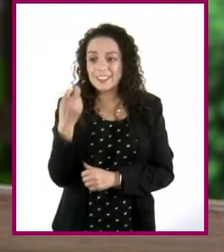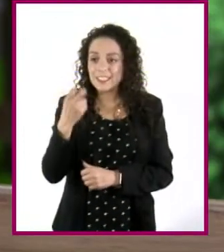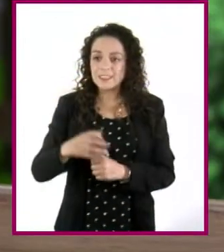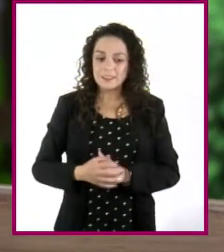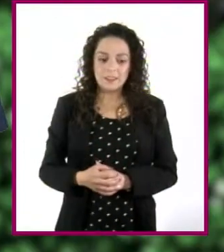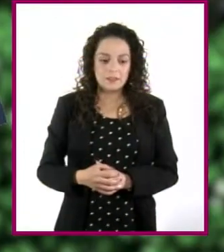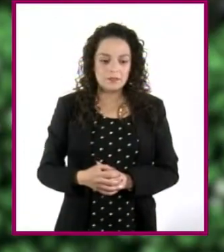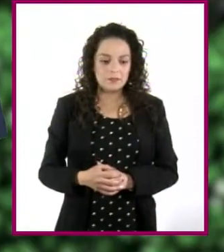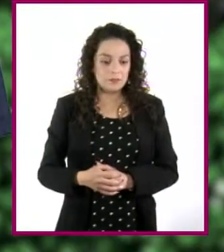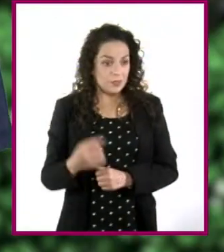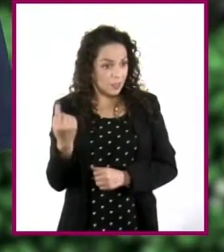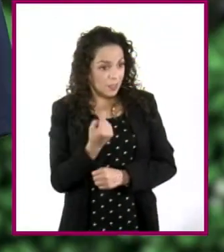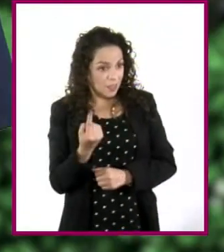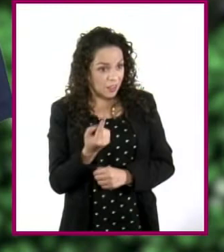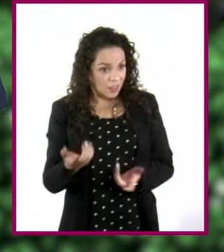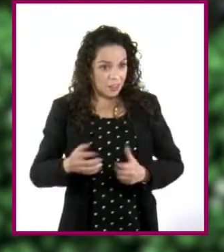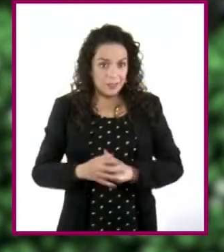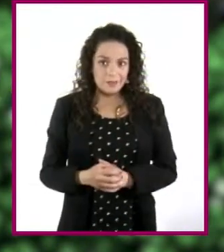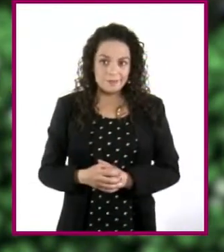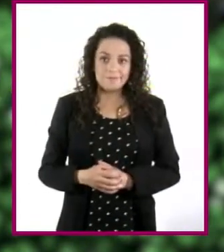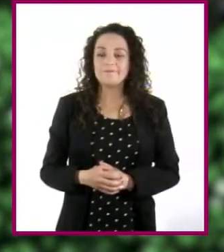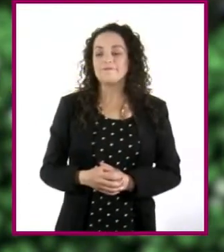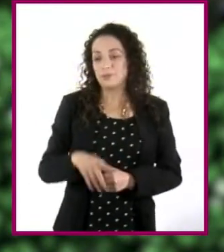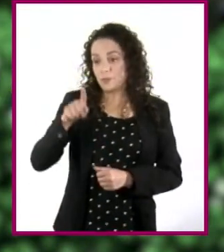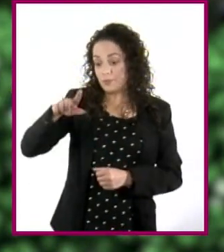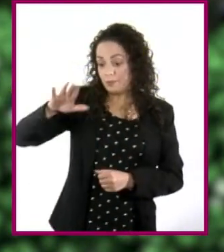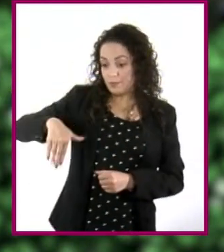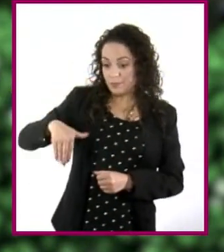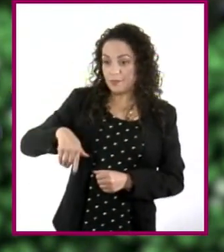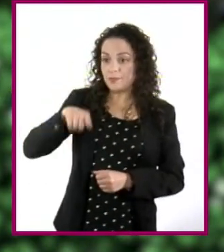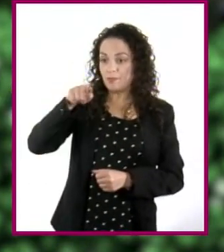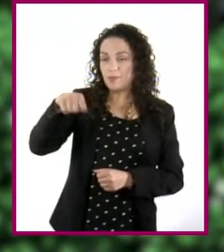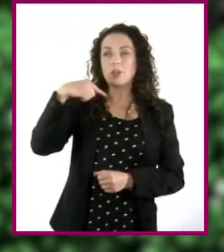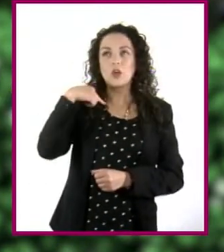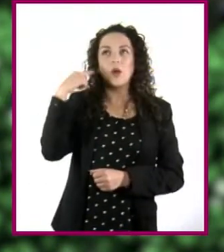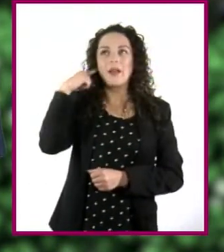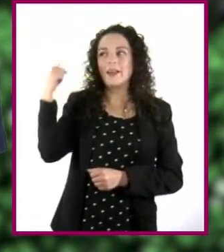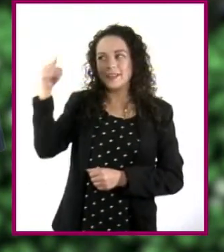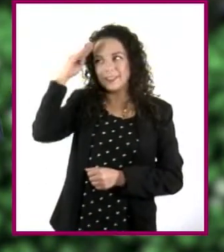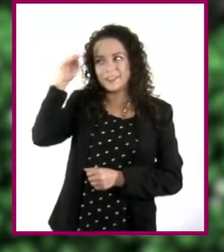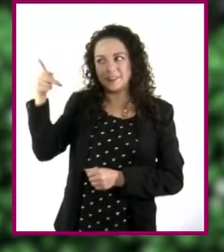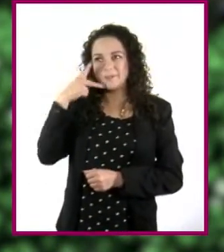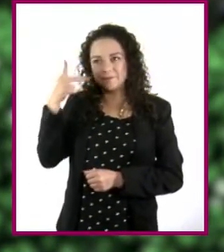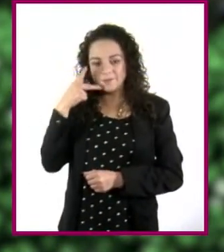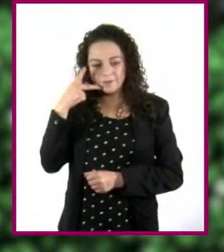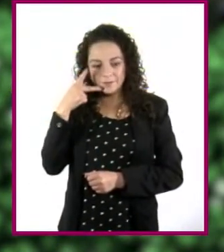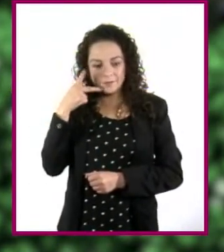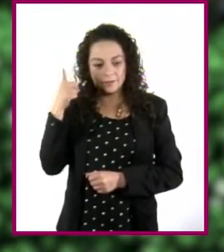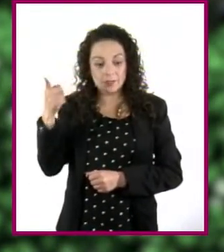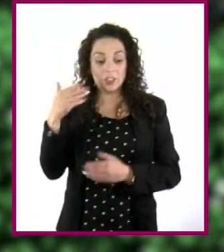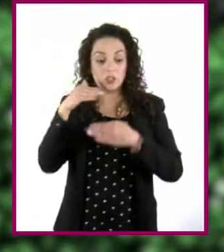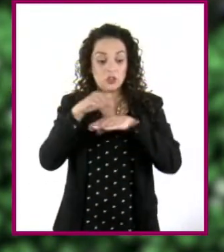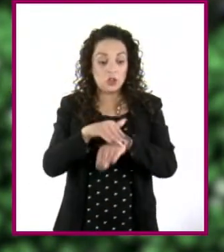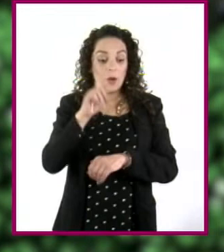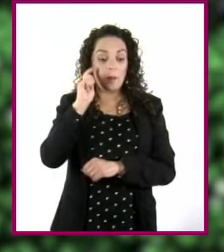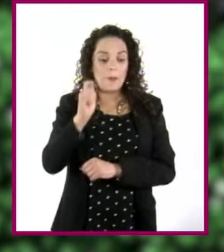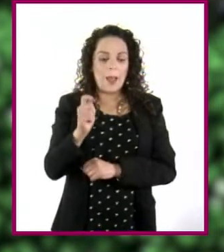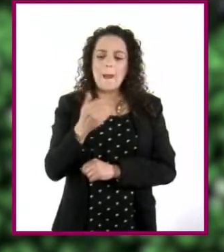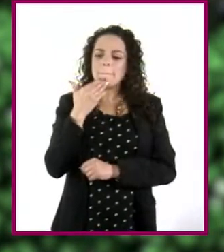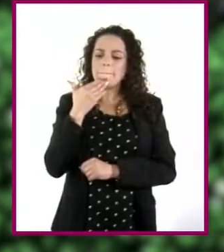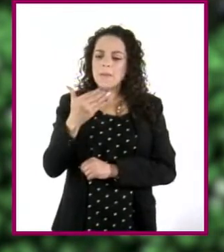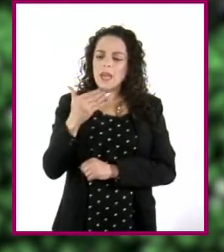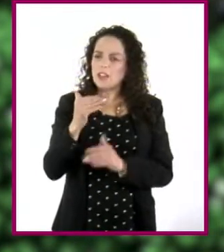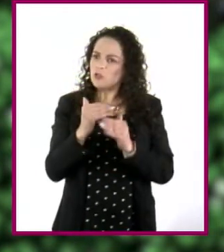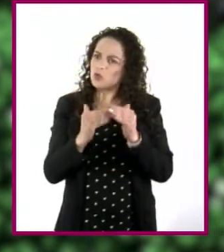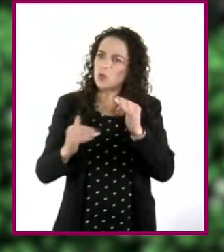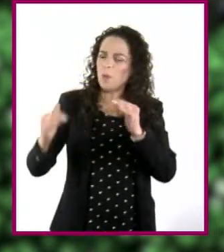¿Qué? Es que hace rato, cuando estaba escuchando al señor Villasana y lo oía hablar de eso, del bien supremo, como